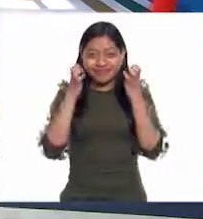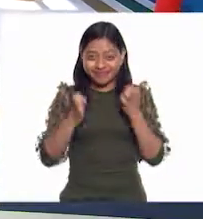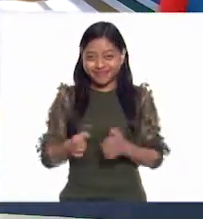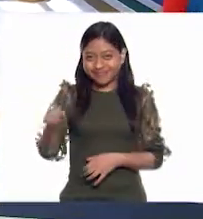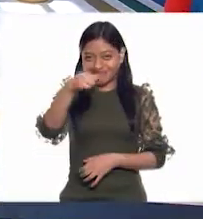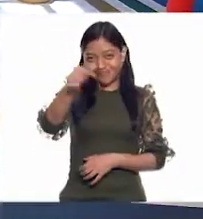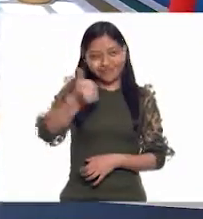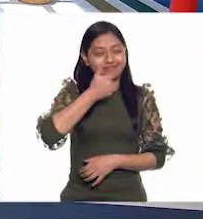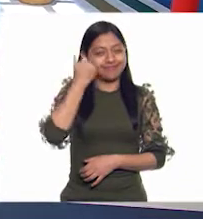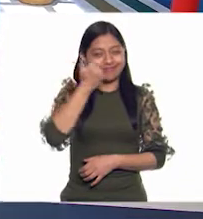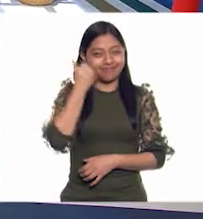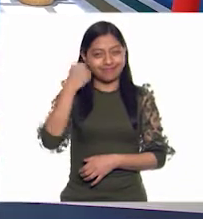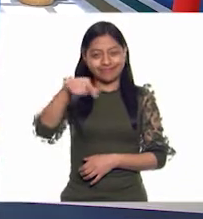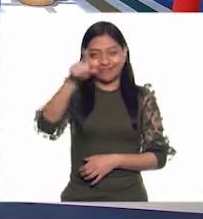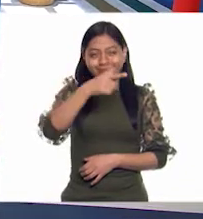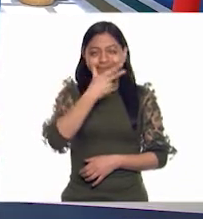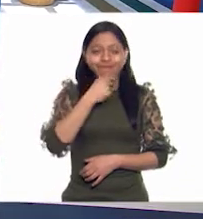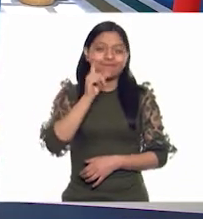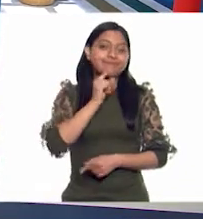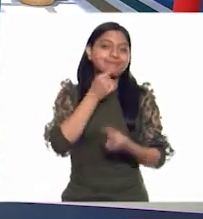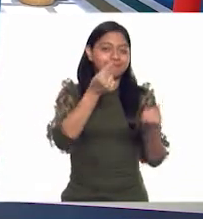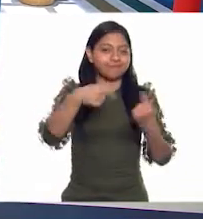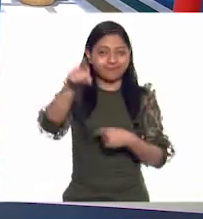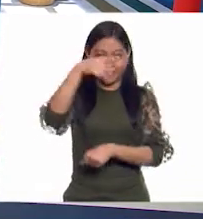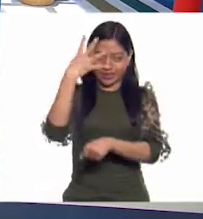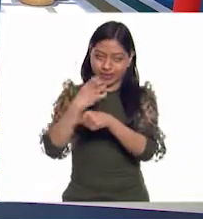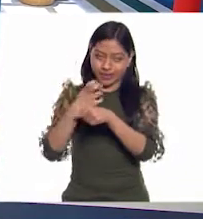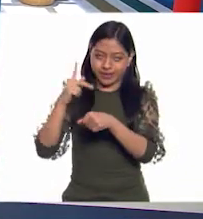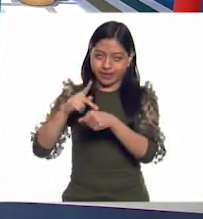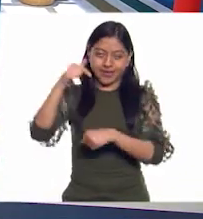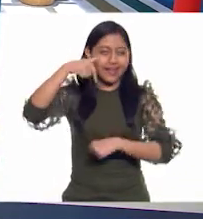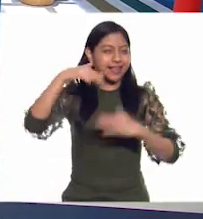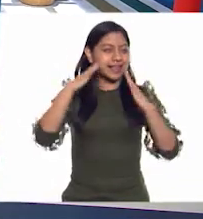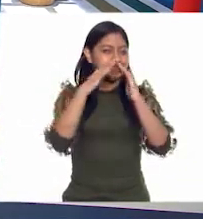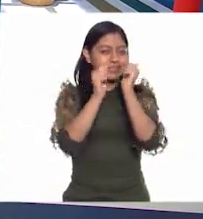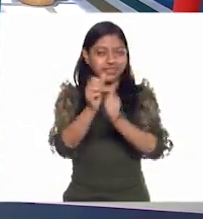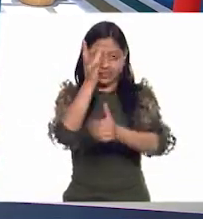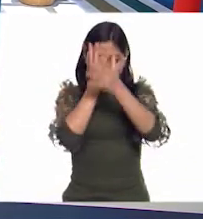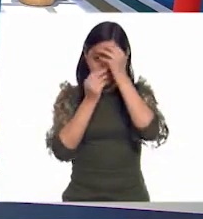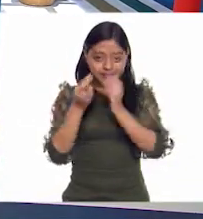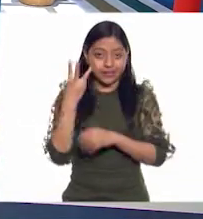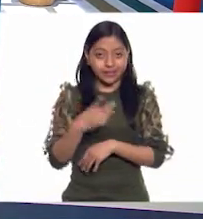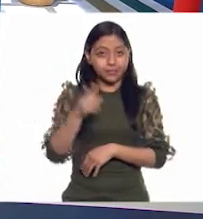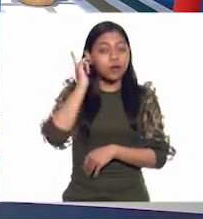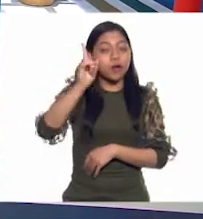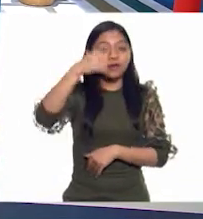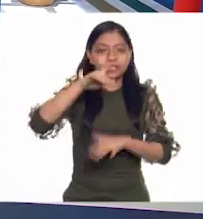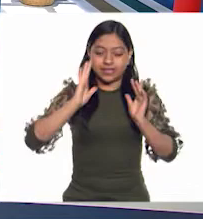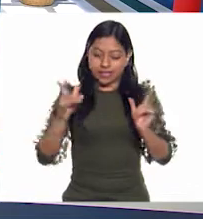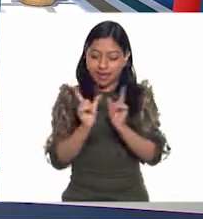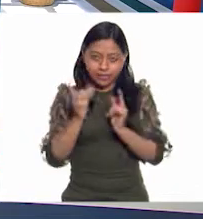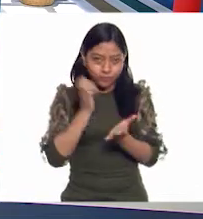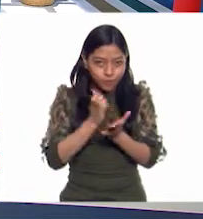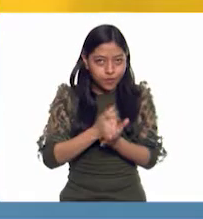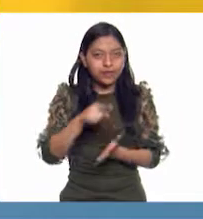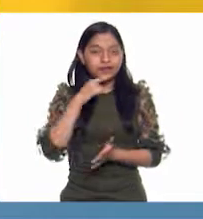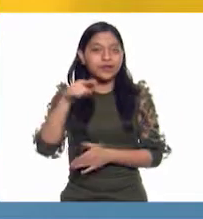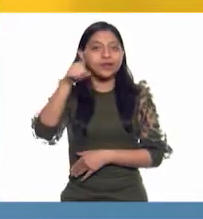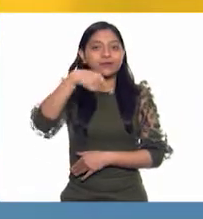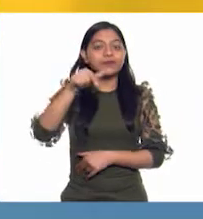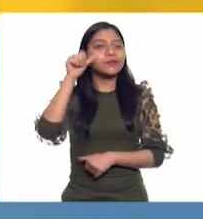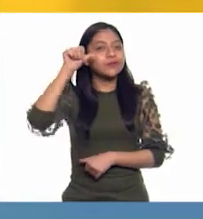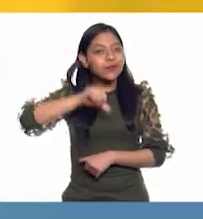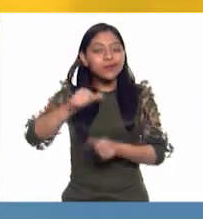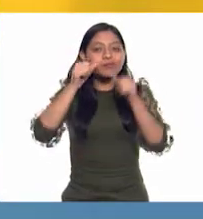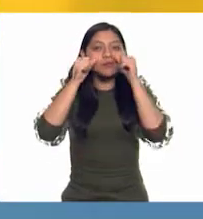están, alumnos y alumnas de cuarto grado de Aprende en Casa 3? Espero que ya tengan todo su material y todas las ganas